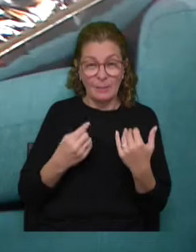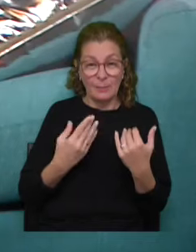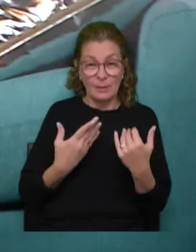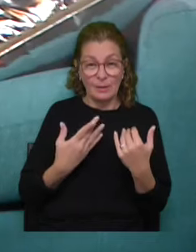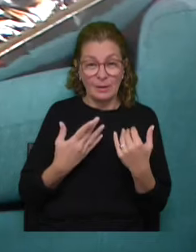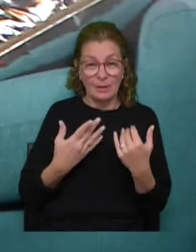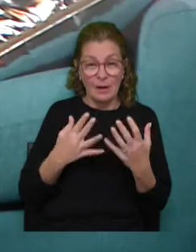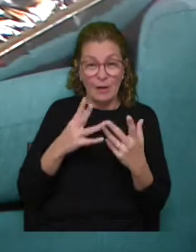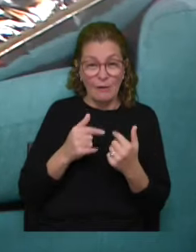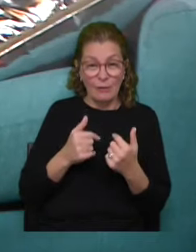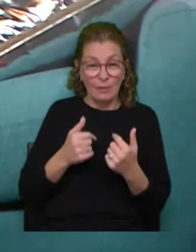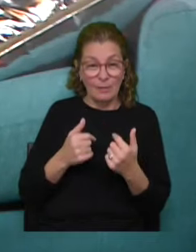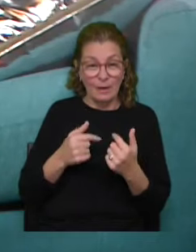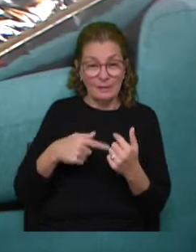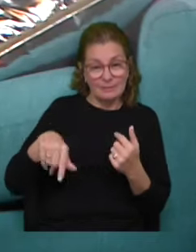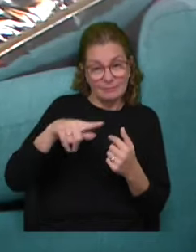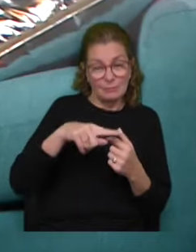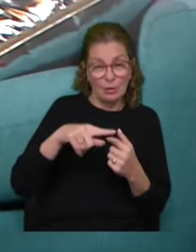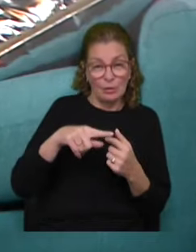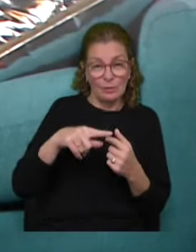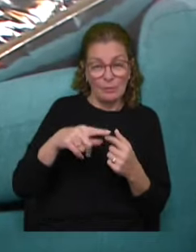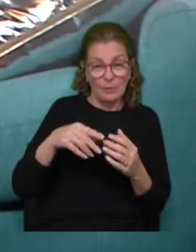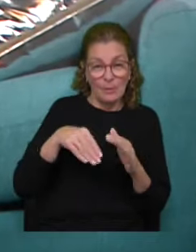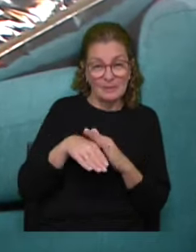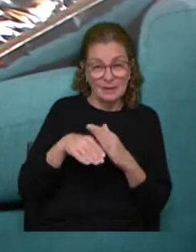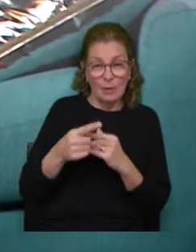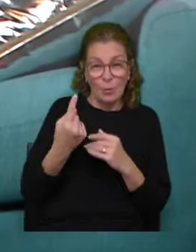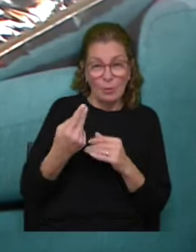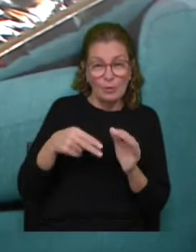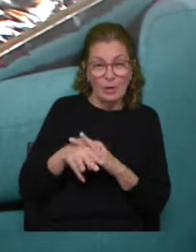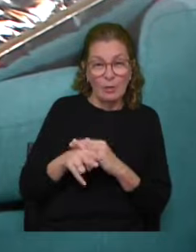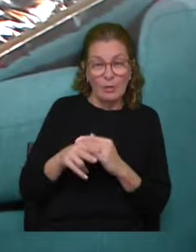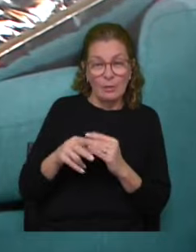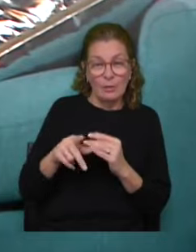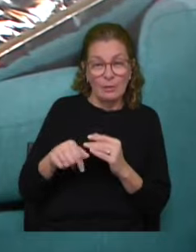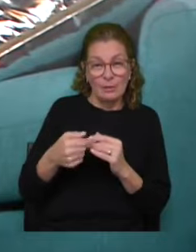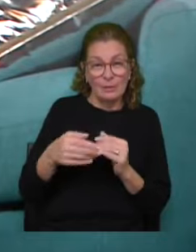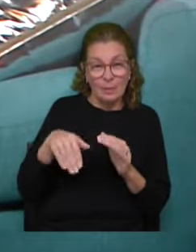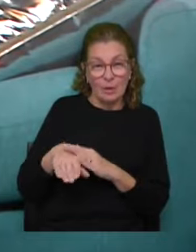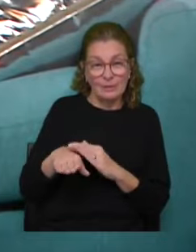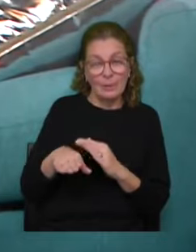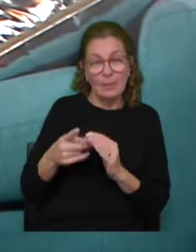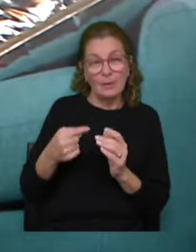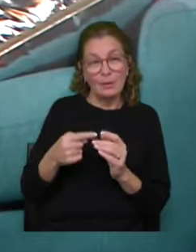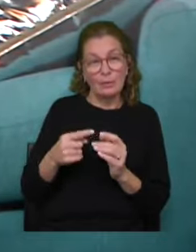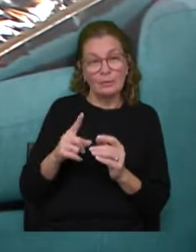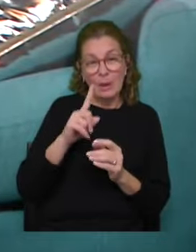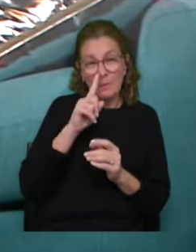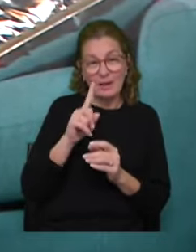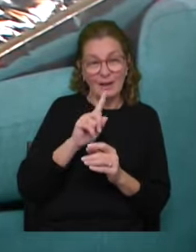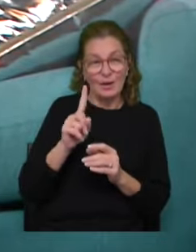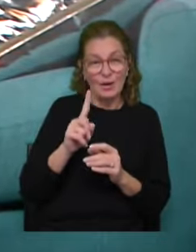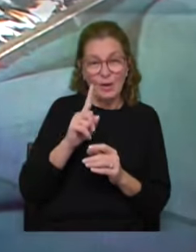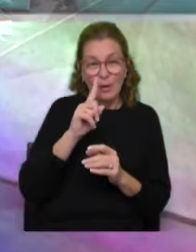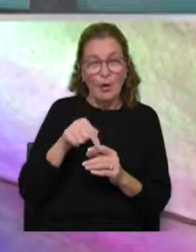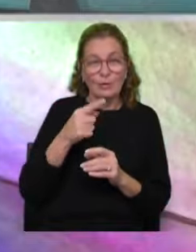La dinámica del en vivo. Tratás de mechar de a una a dos cada tanto, la pones en el cajón, pero... Y otras mil que no grabamos. Porque, y otras mil.